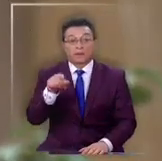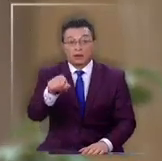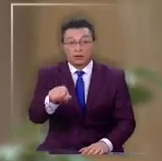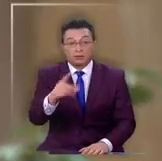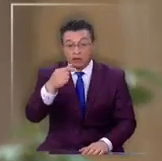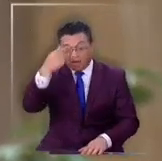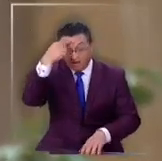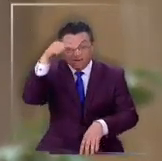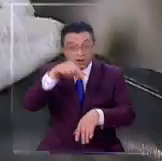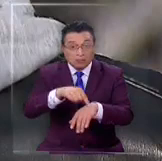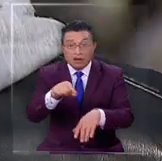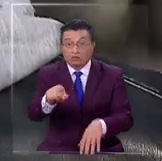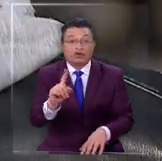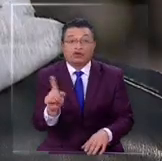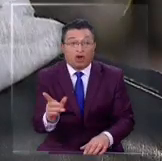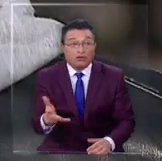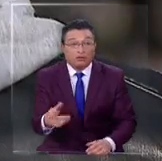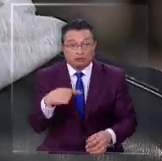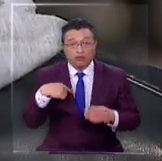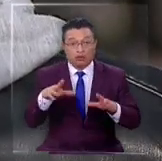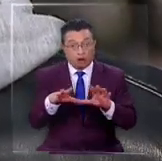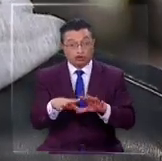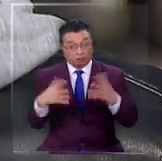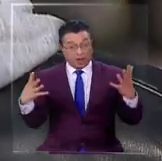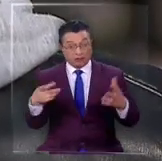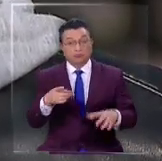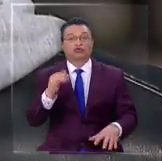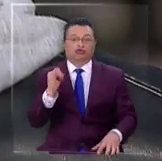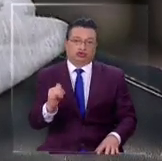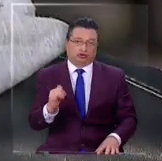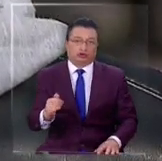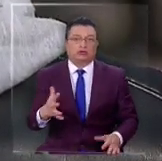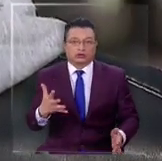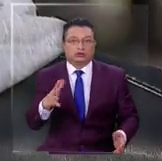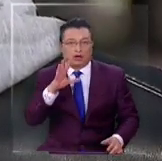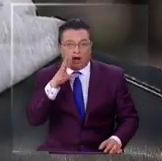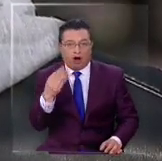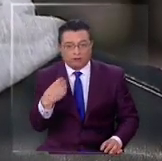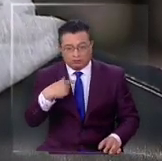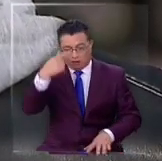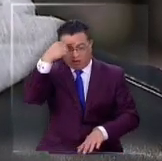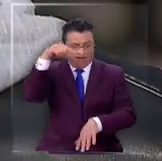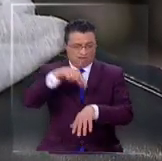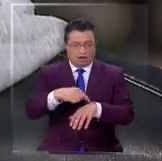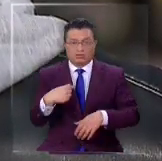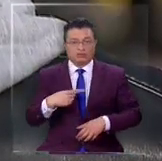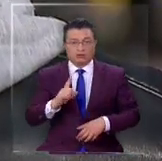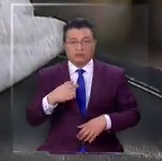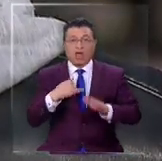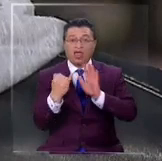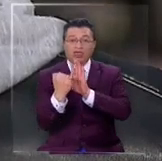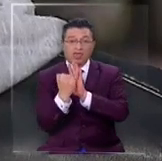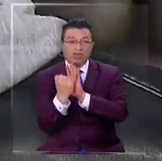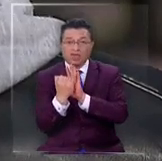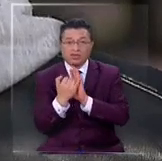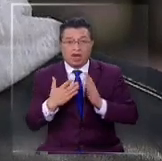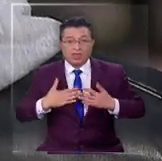una enfermedad, no es una patología. ¿Te asombraste? Sí, porque no es una enfermedad, porque es una identidad,